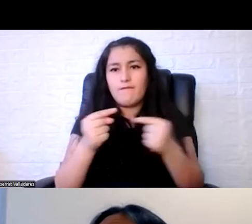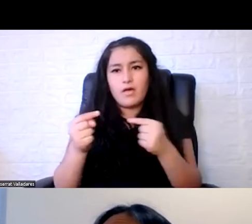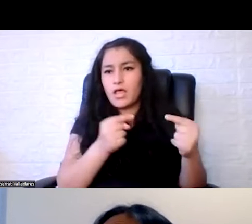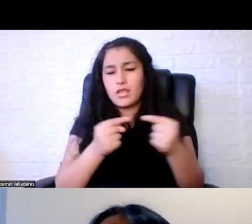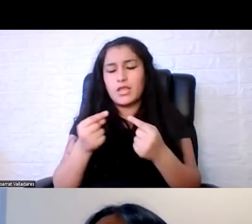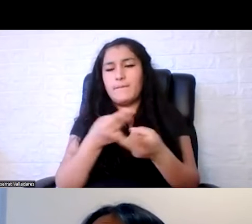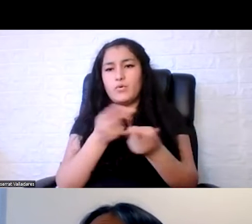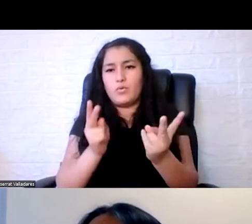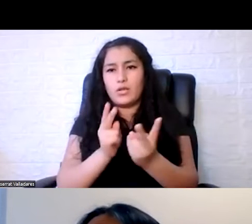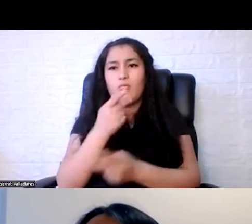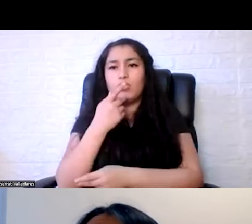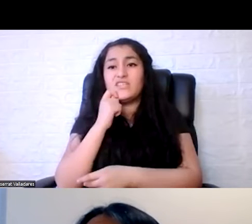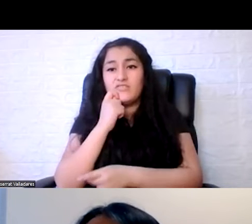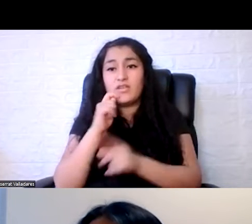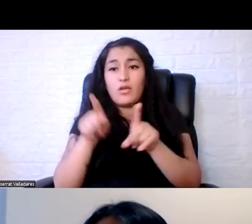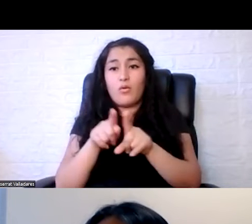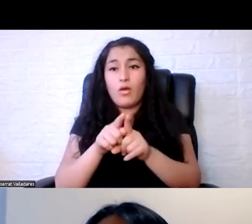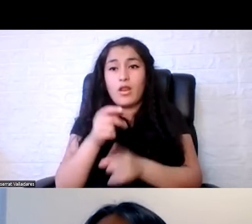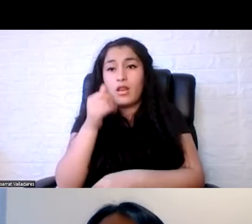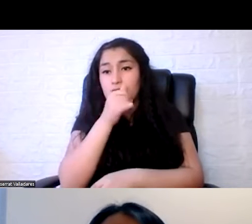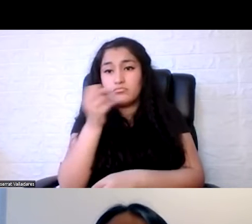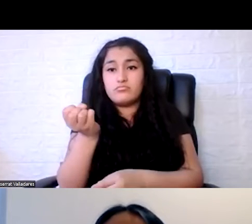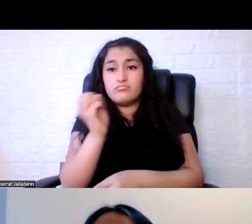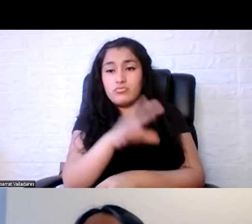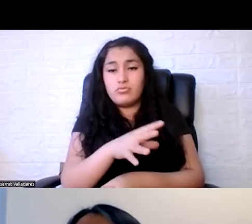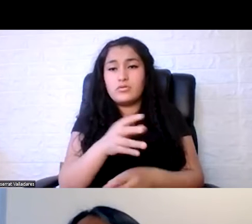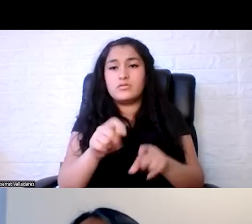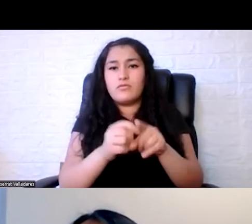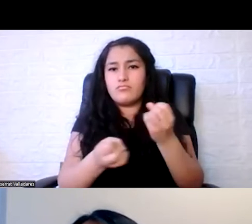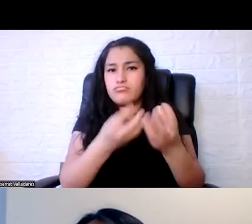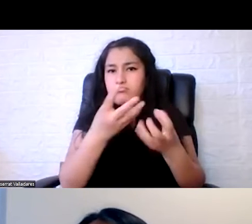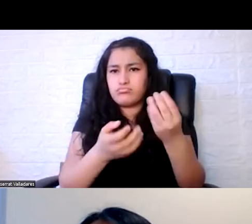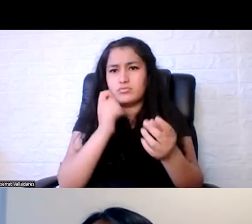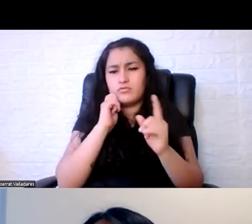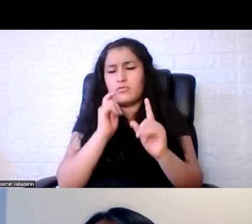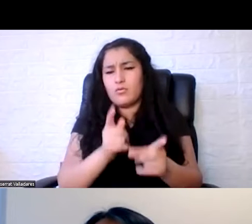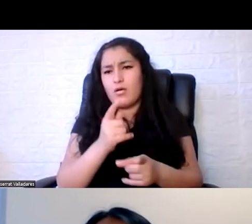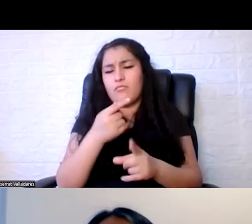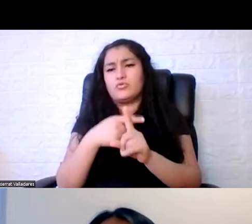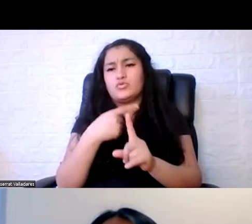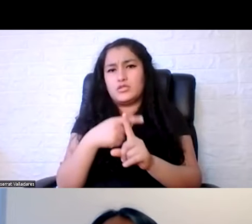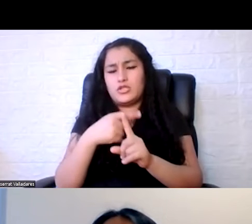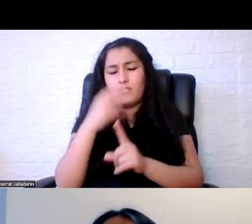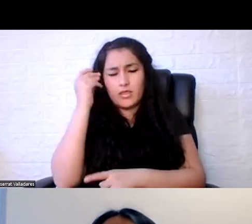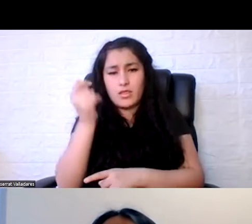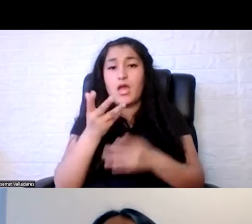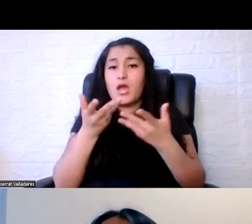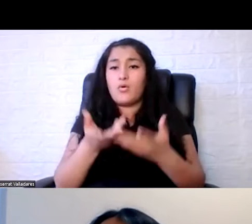que la incineración de residuos era una buena idea. Ahora, ¿cuáles son las reflexiones que quiero compartir?